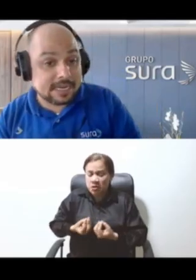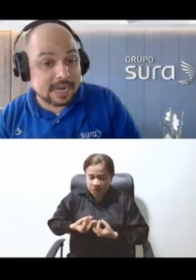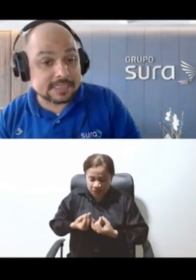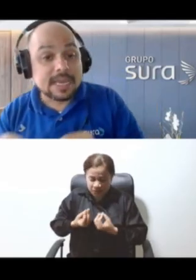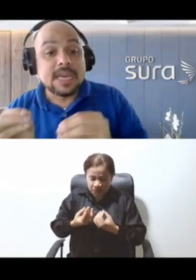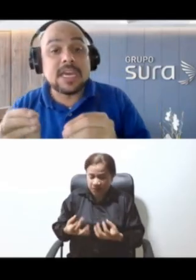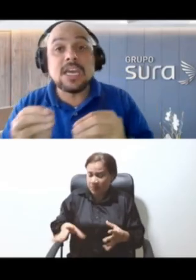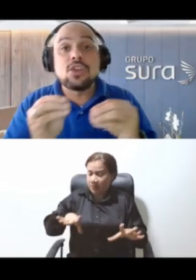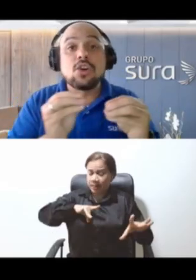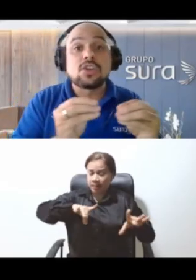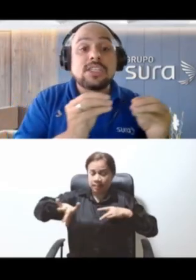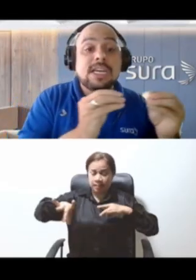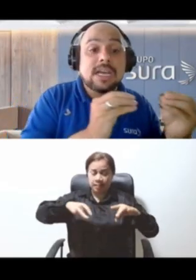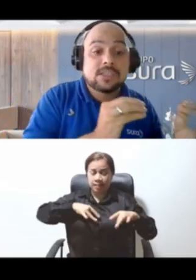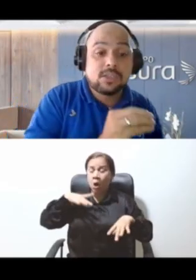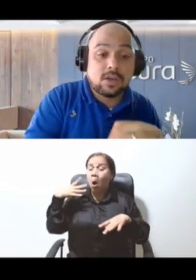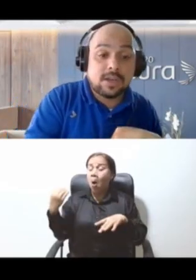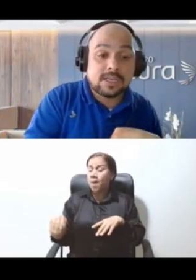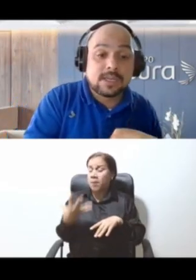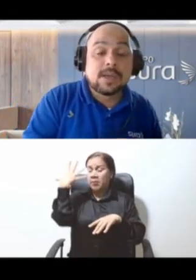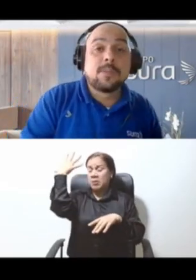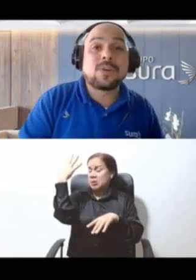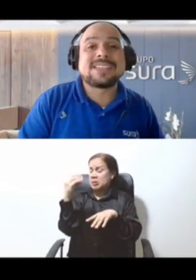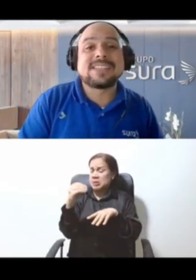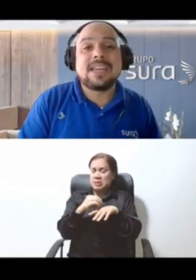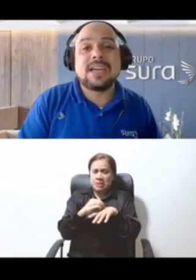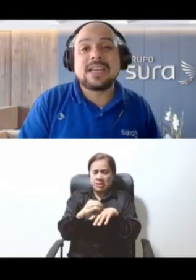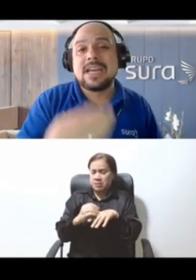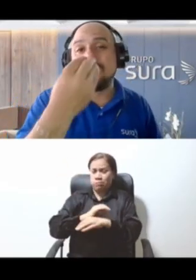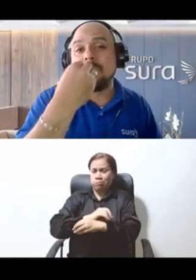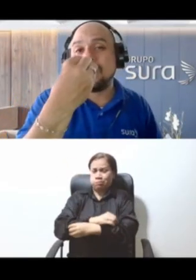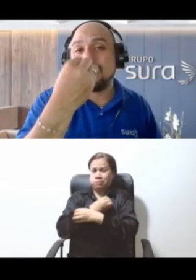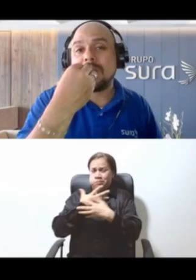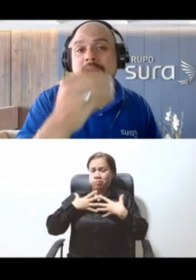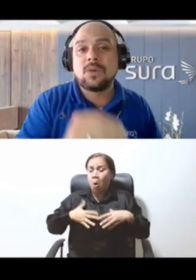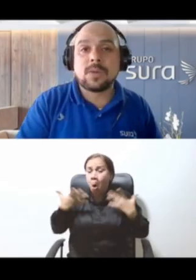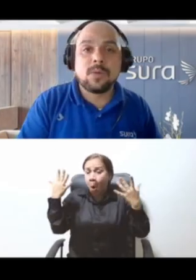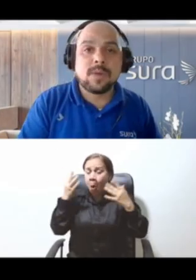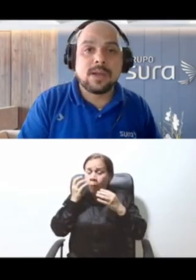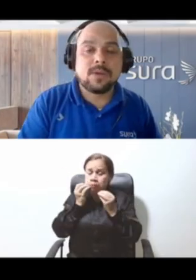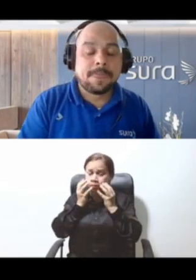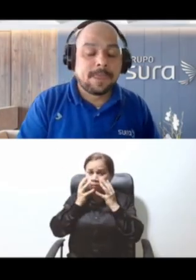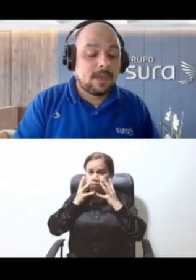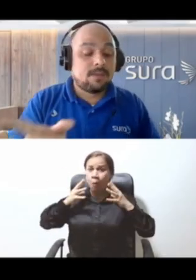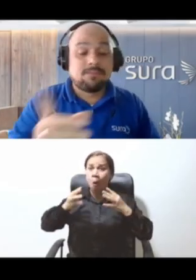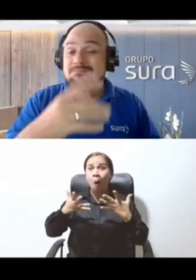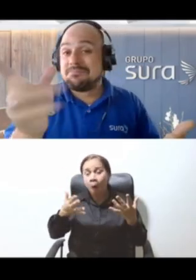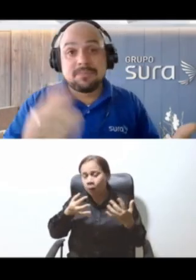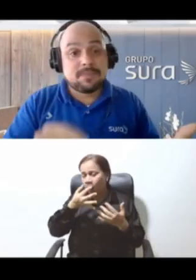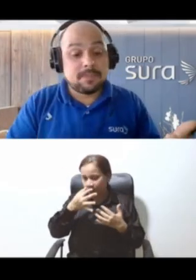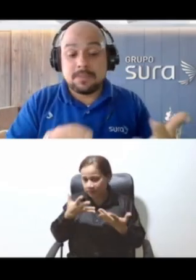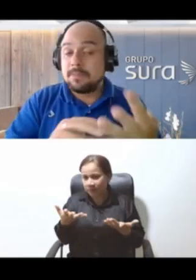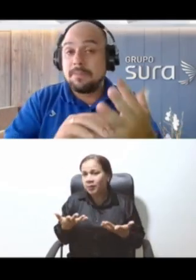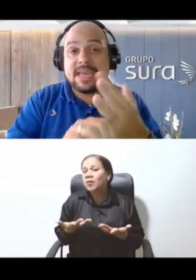reacciones alérgicas, intoxicaciones, porque están ingresando al cuerpo humano.